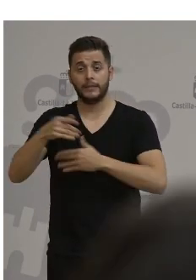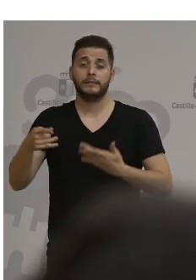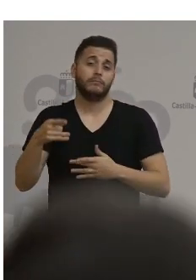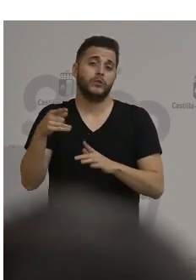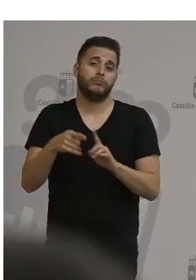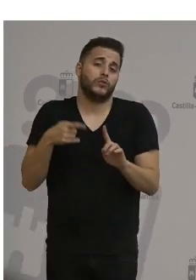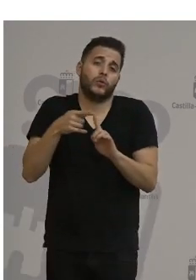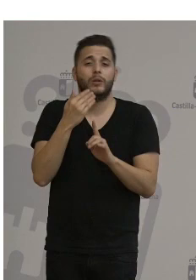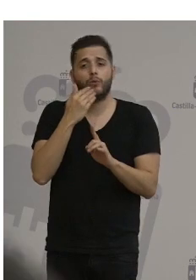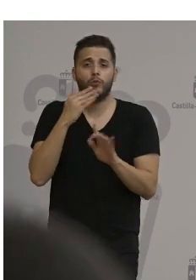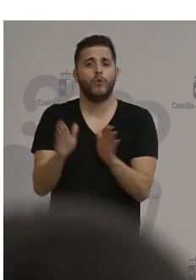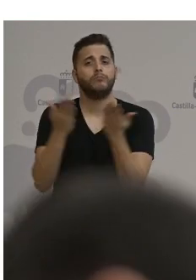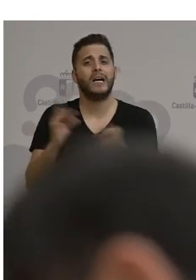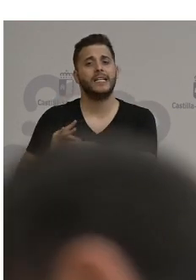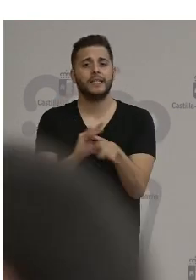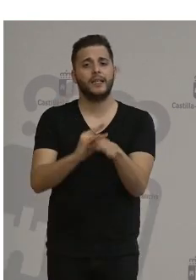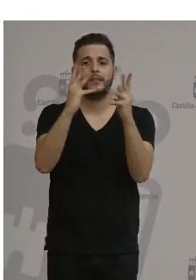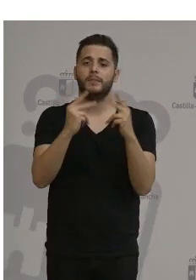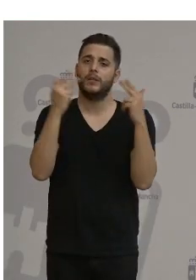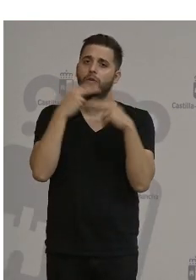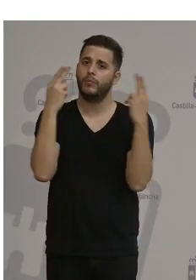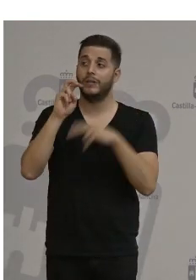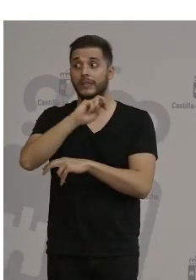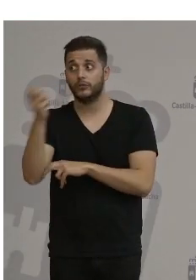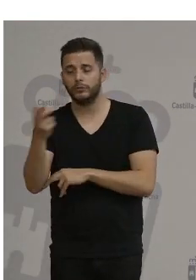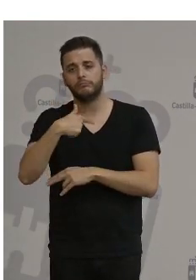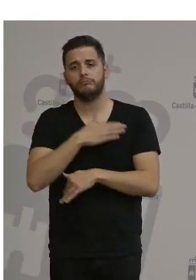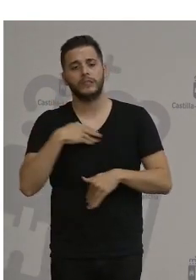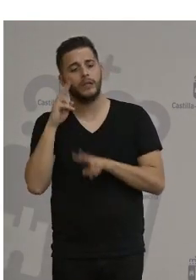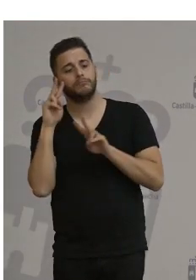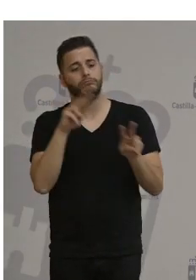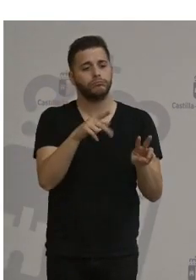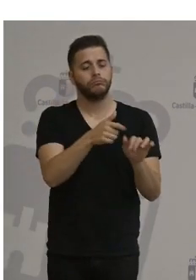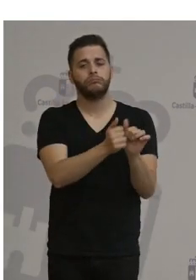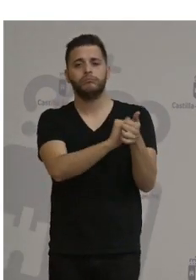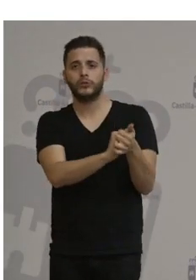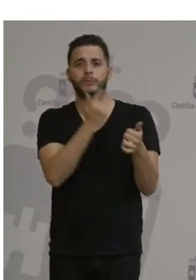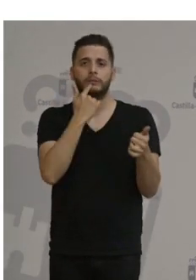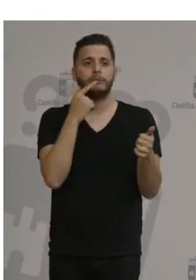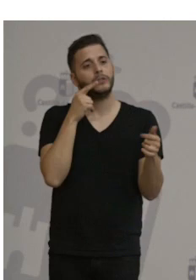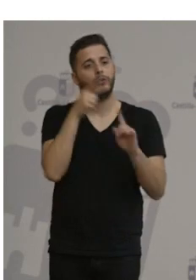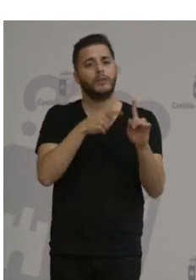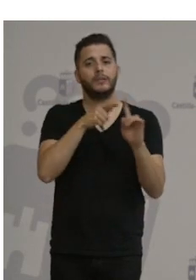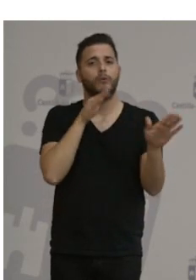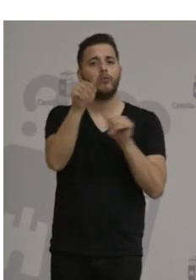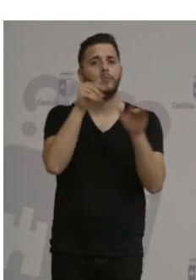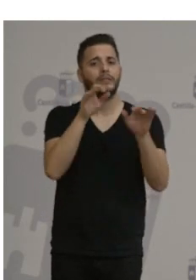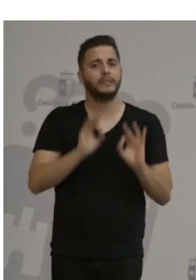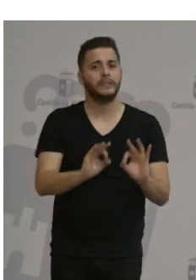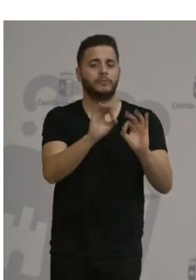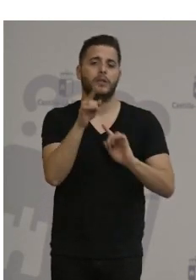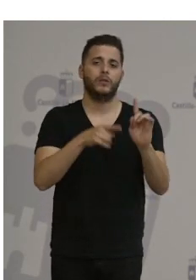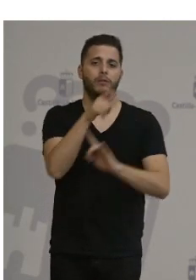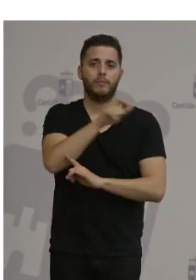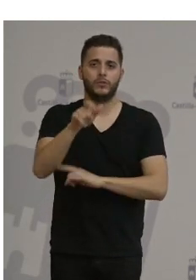como una guía para otras administraciones públicas que se quieran poner en marcha en esto de convocar convocatorias específicas para personas